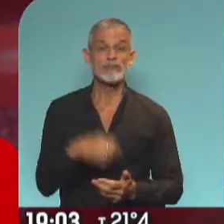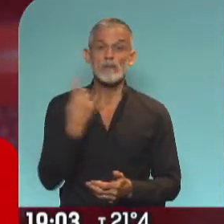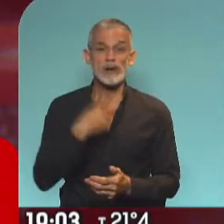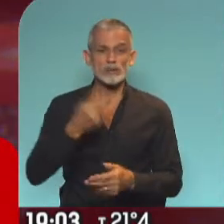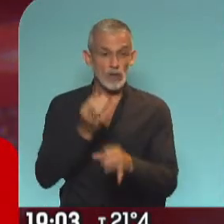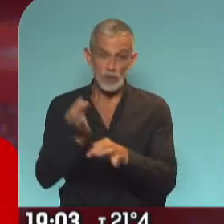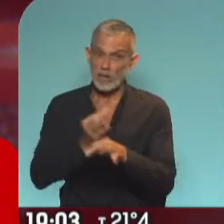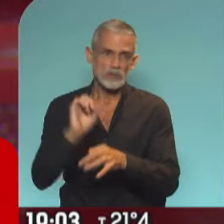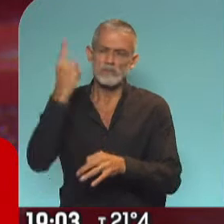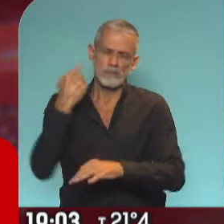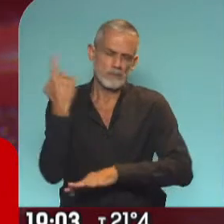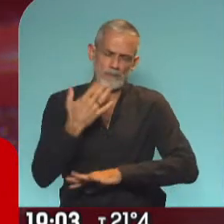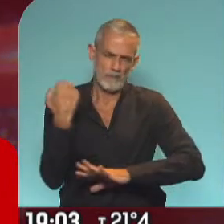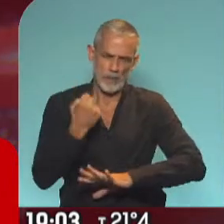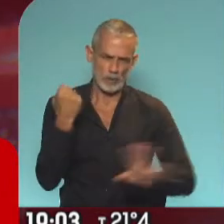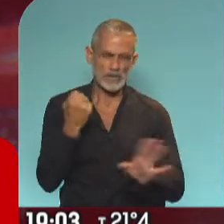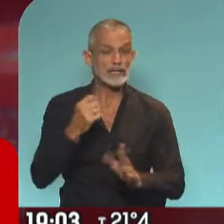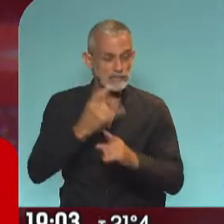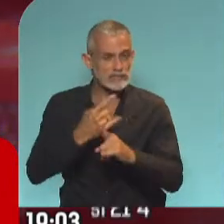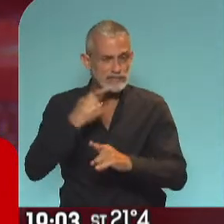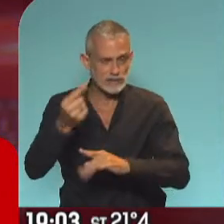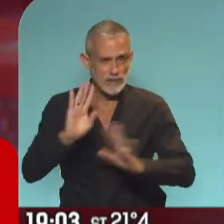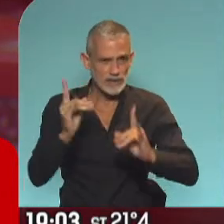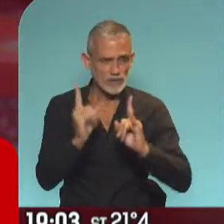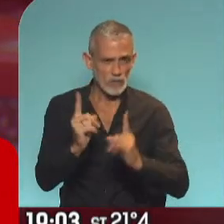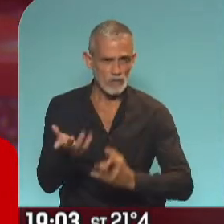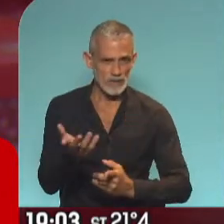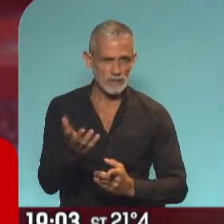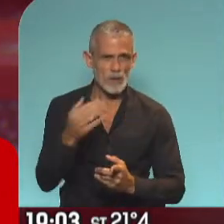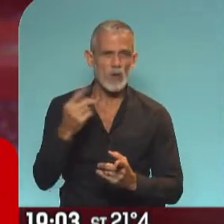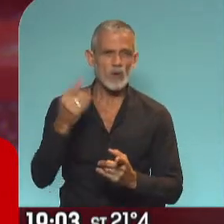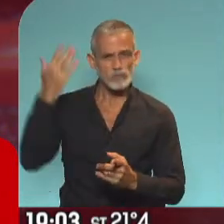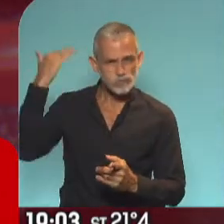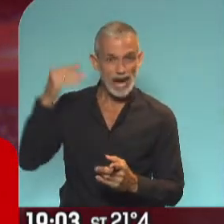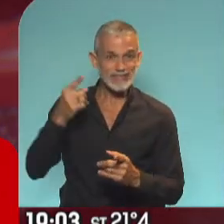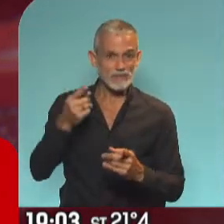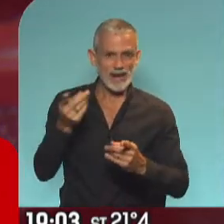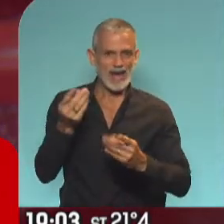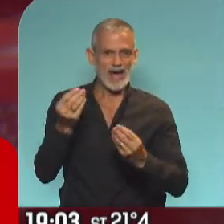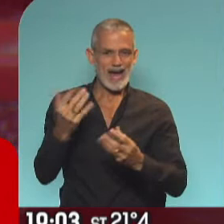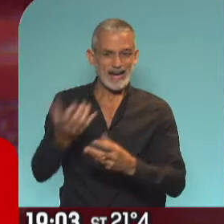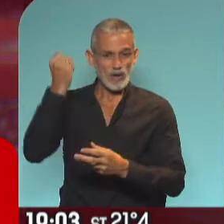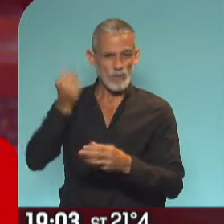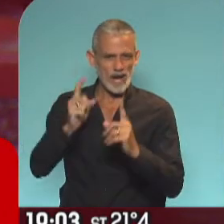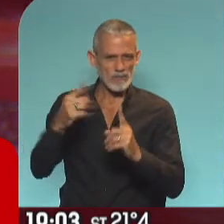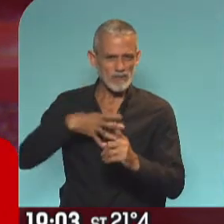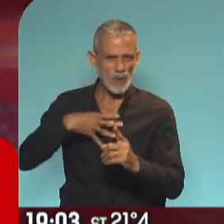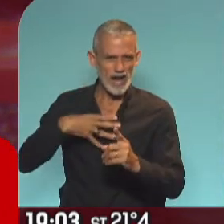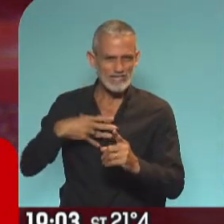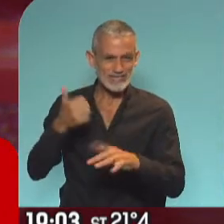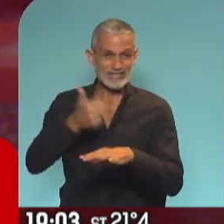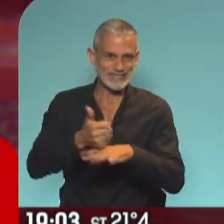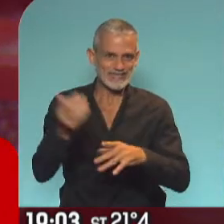es prioridad total, lo dijimos siempre, tanto en su momento para recuperar las clases